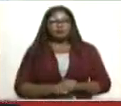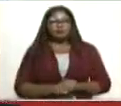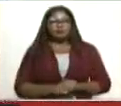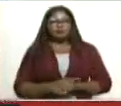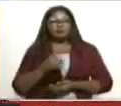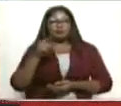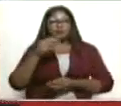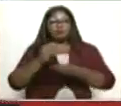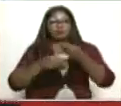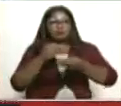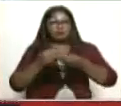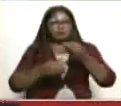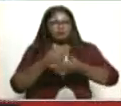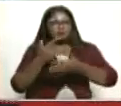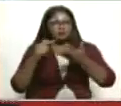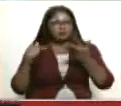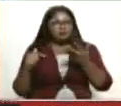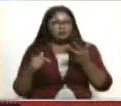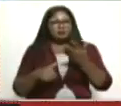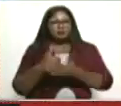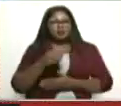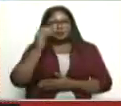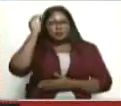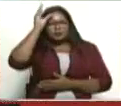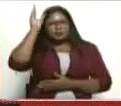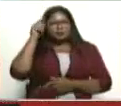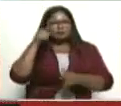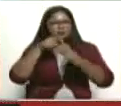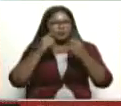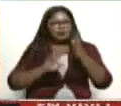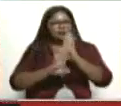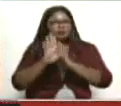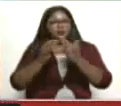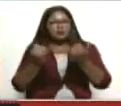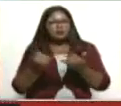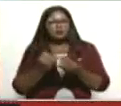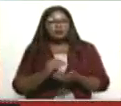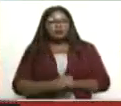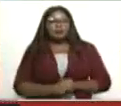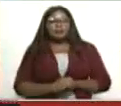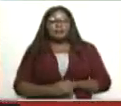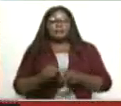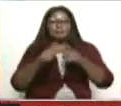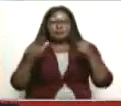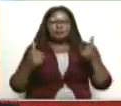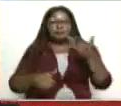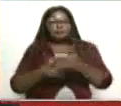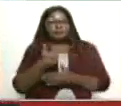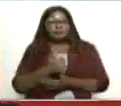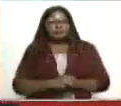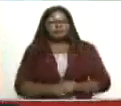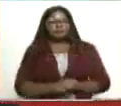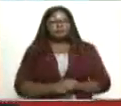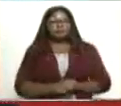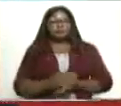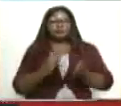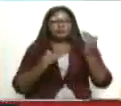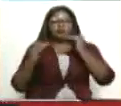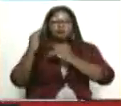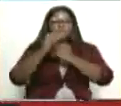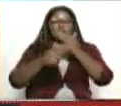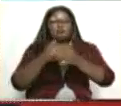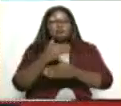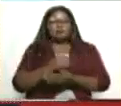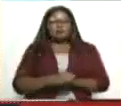vivas, con capacidad y vocación de crecimiento y expansión, que superen